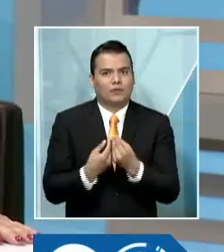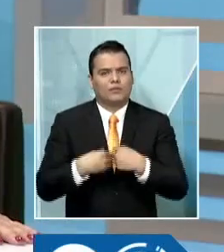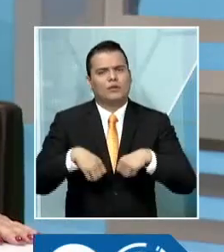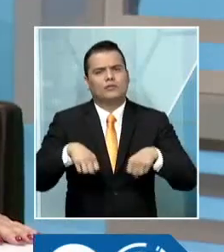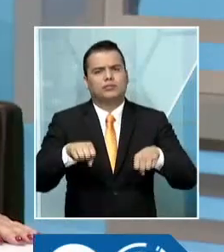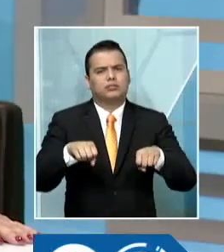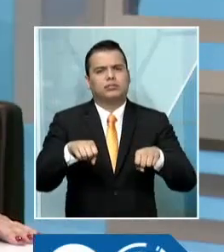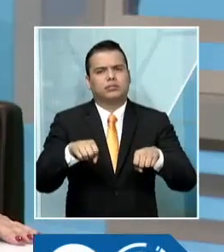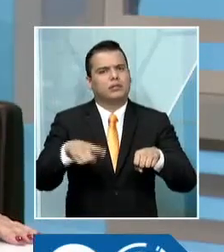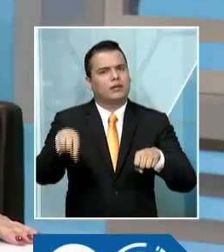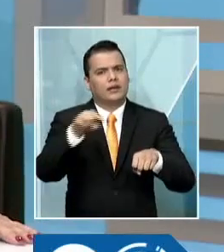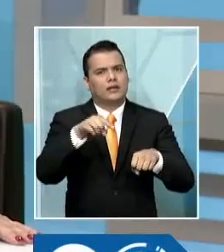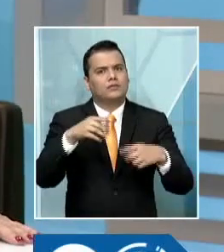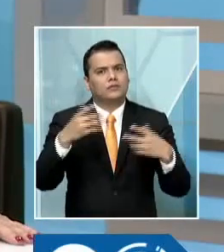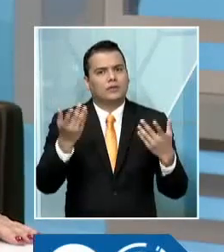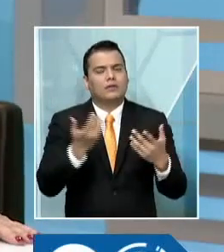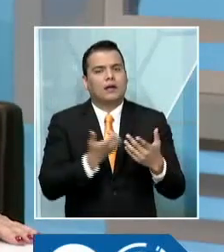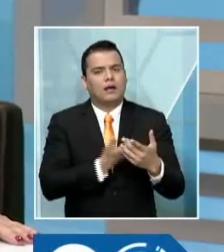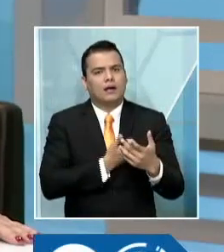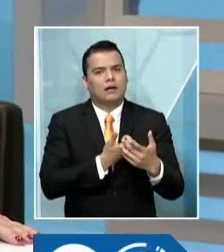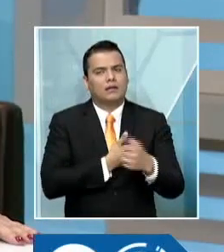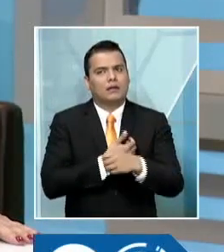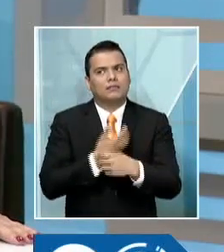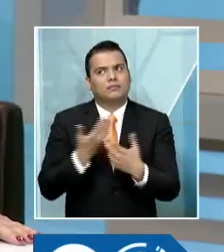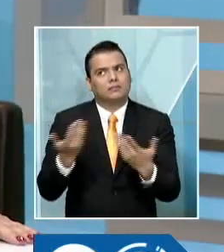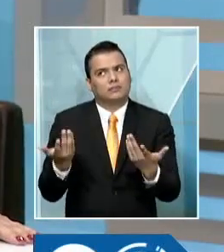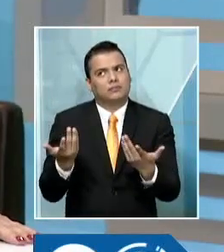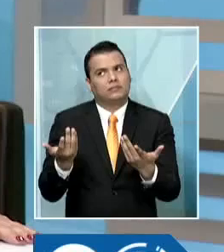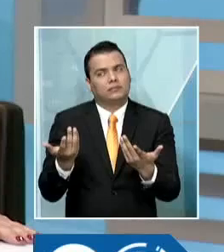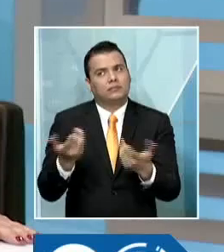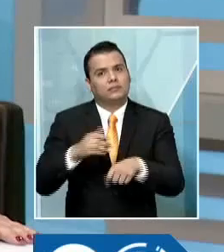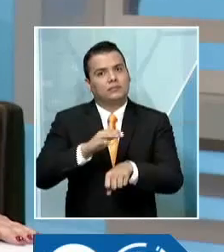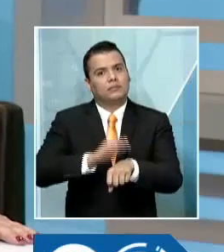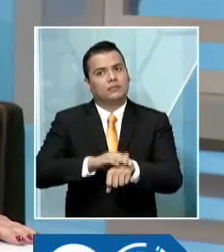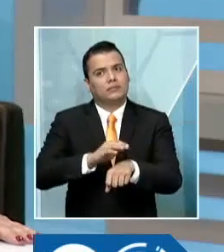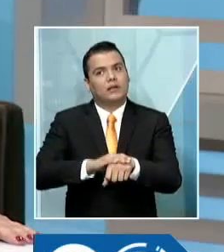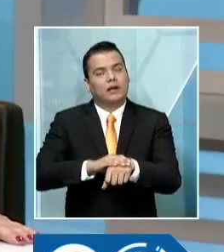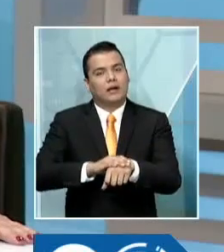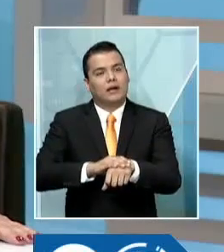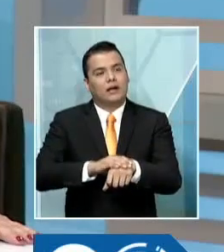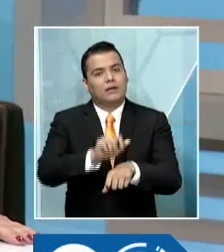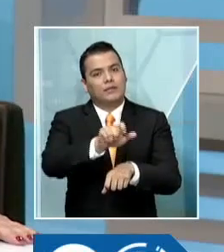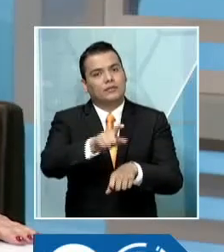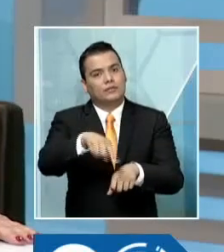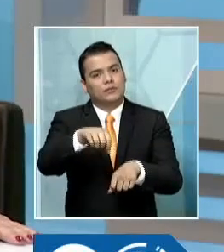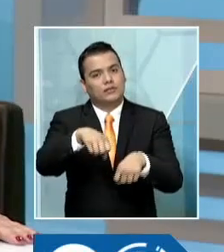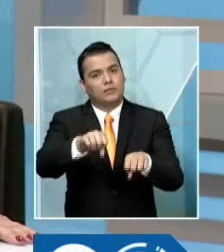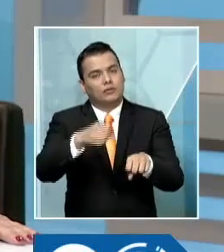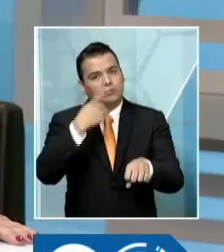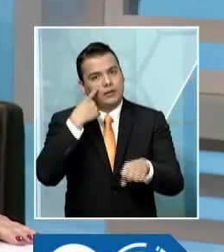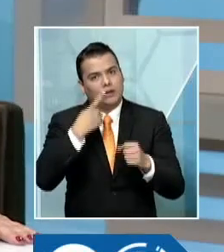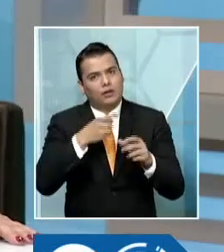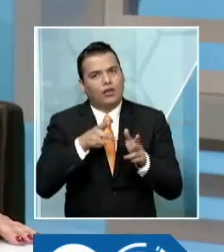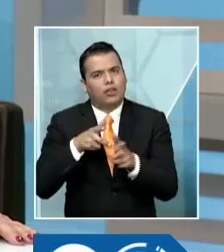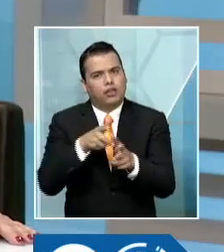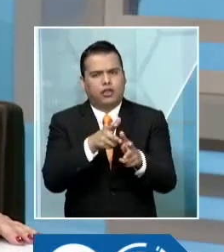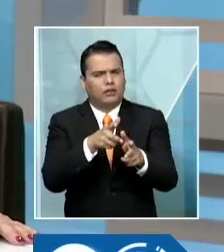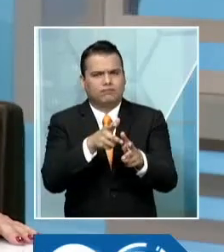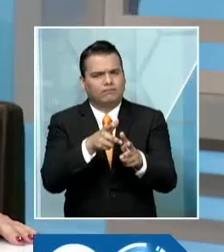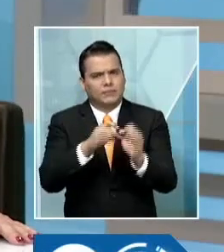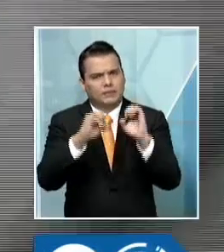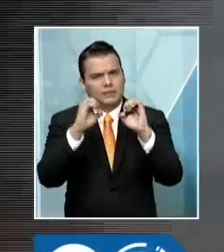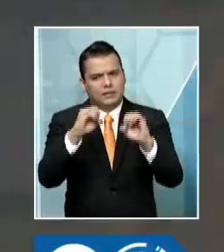organizados se unieron a la alcaldía de Cali para hacerle un llamado a los usuarios de motos y eviten así las caravanas este fin de